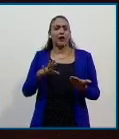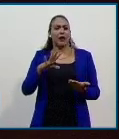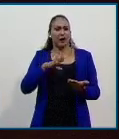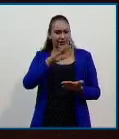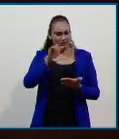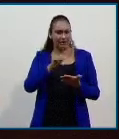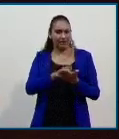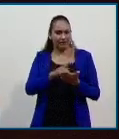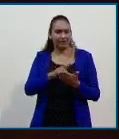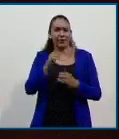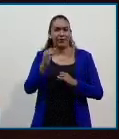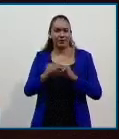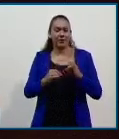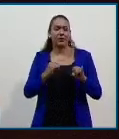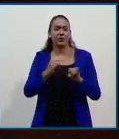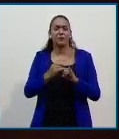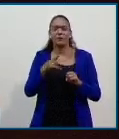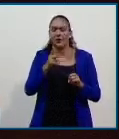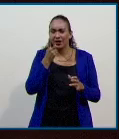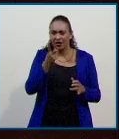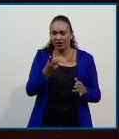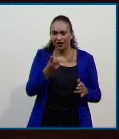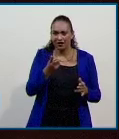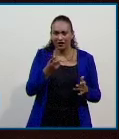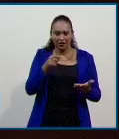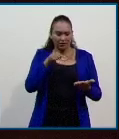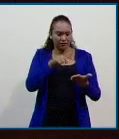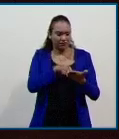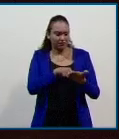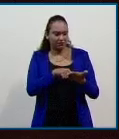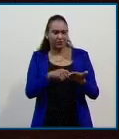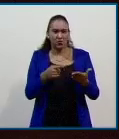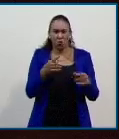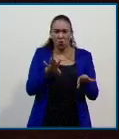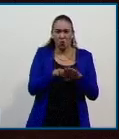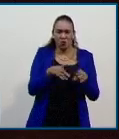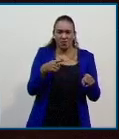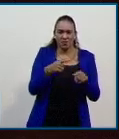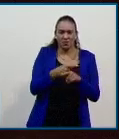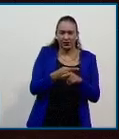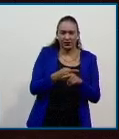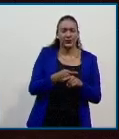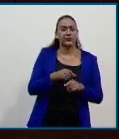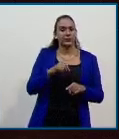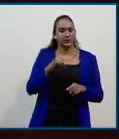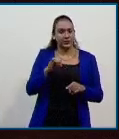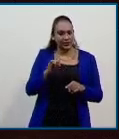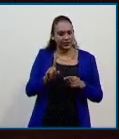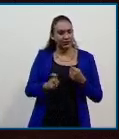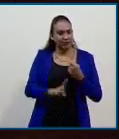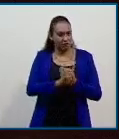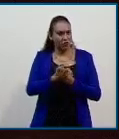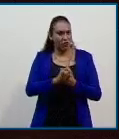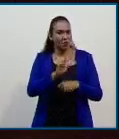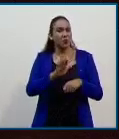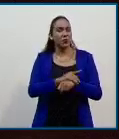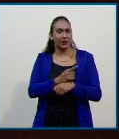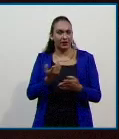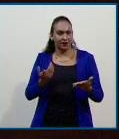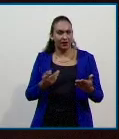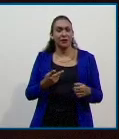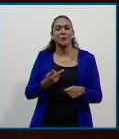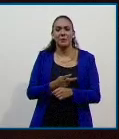Americana, es claro que de avanzar la iniciativa en los términos en que se encuentra, sí lo sería, y conculcaría el